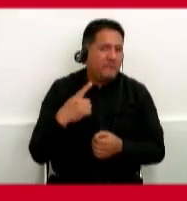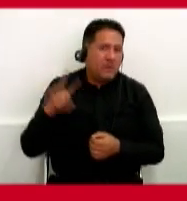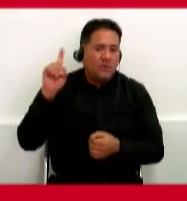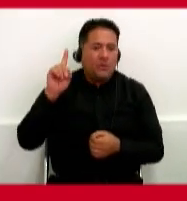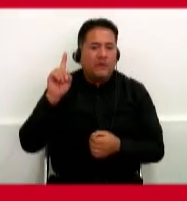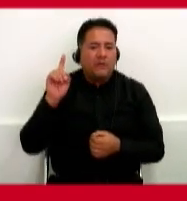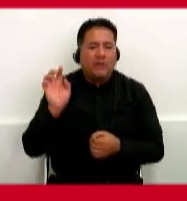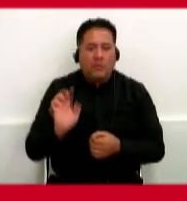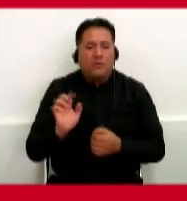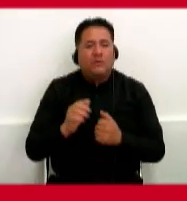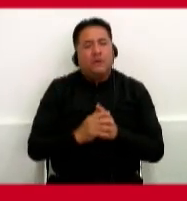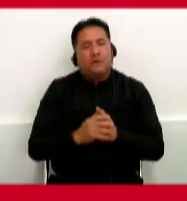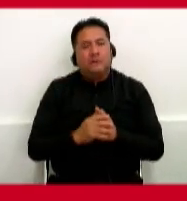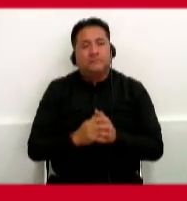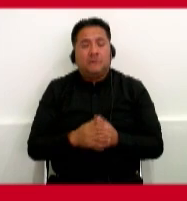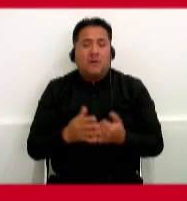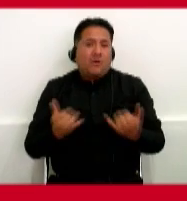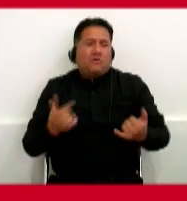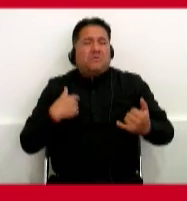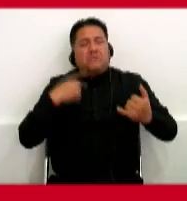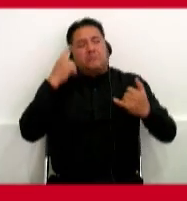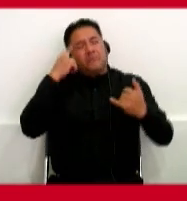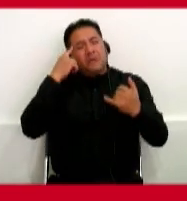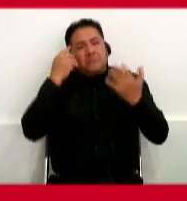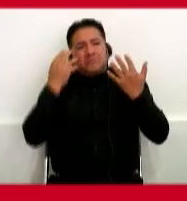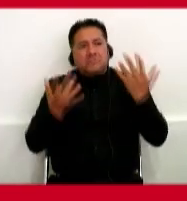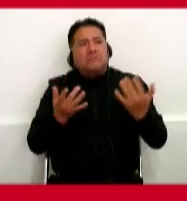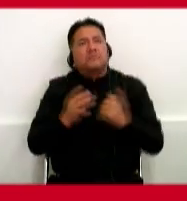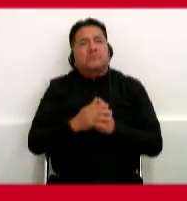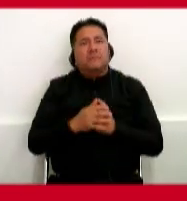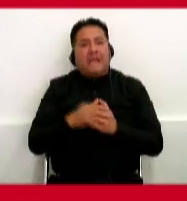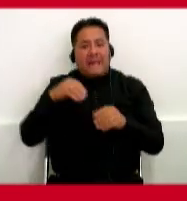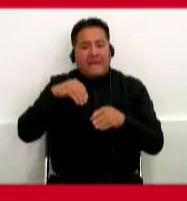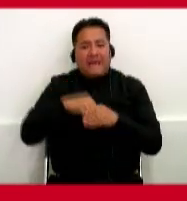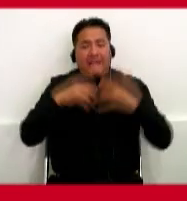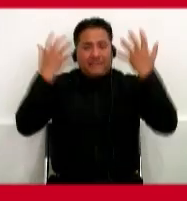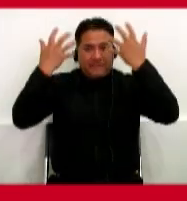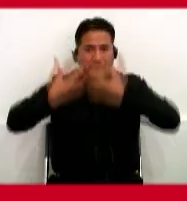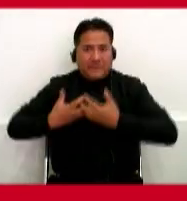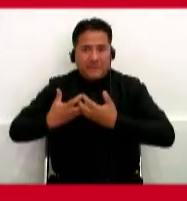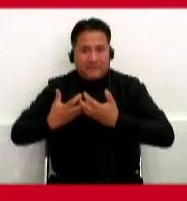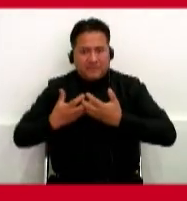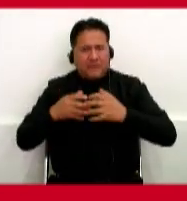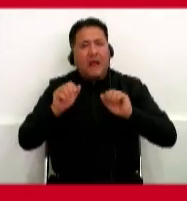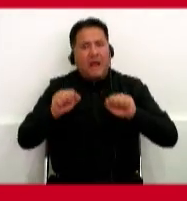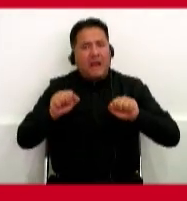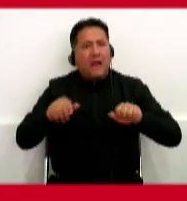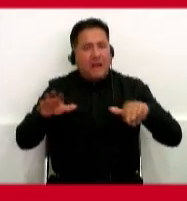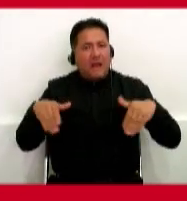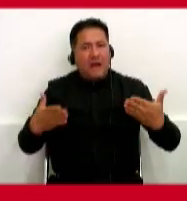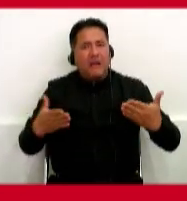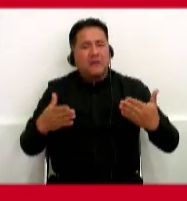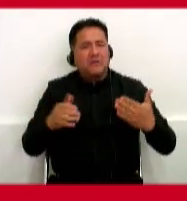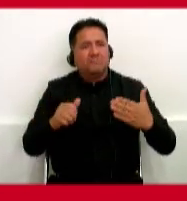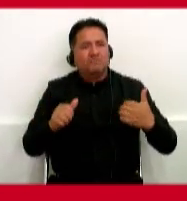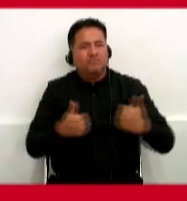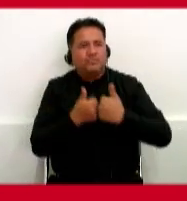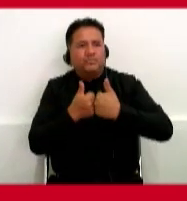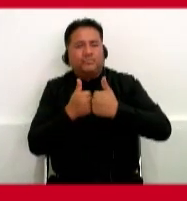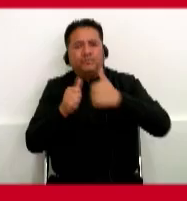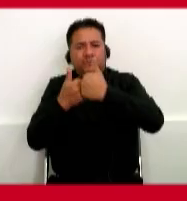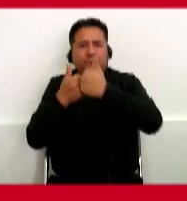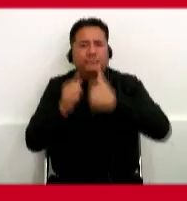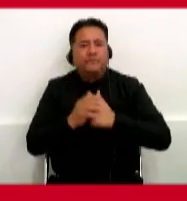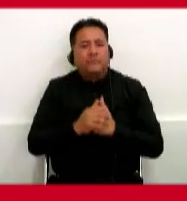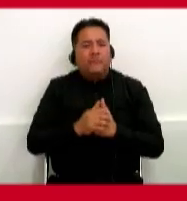Yo creo que en Volcan asumimos este desafío que muchas veces, por muchos años, era un límite en lo que